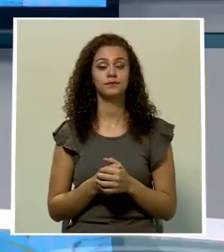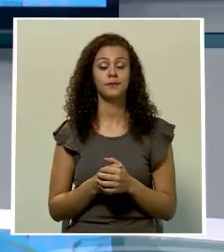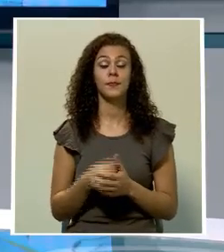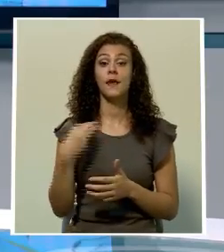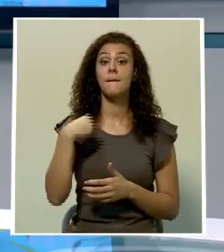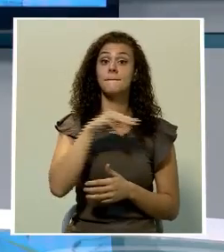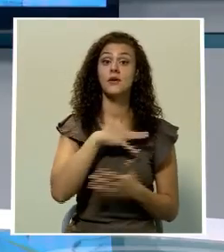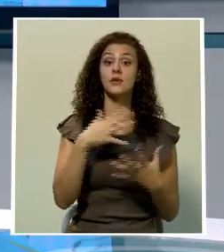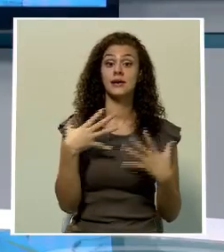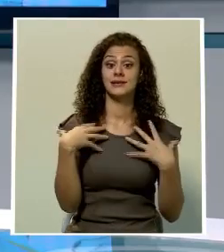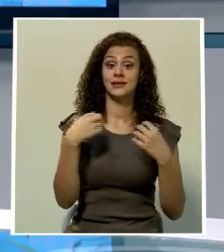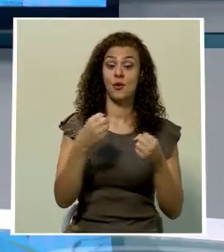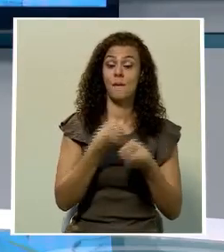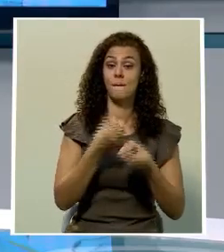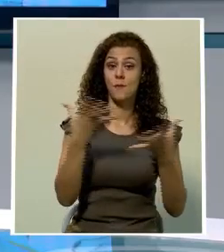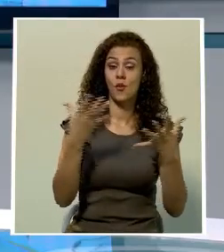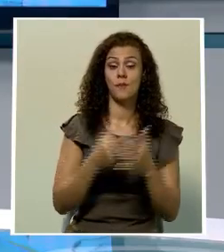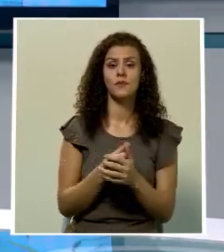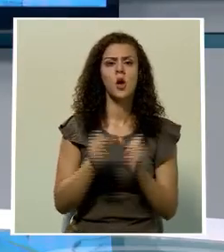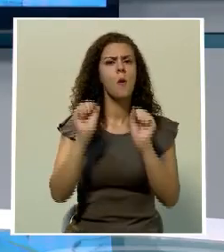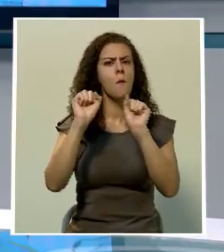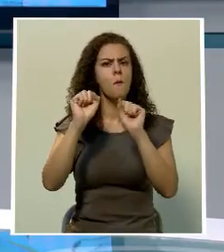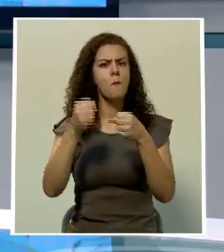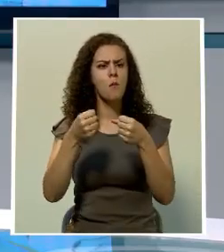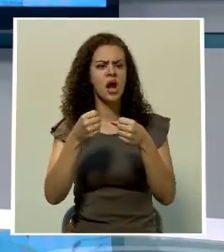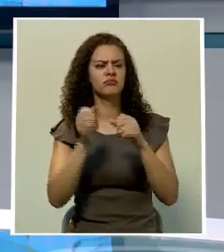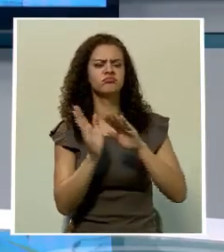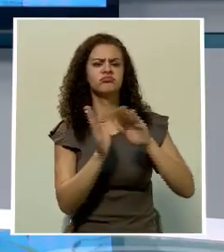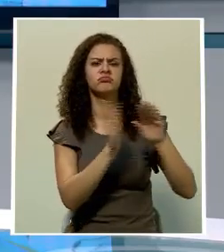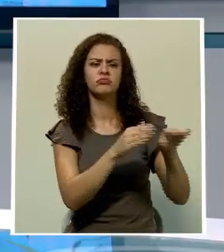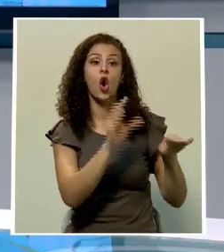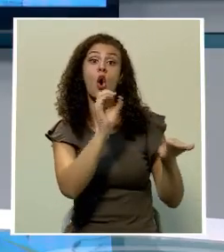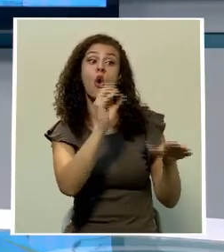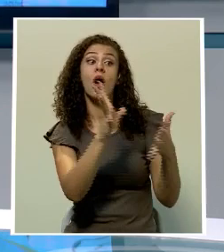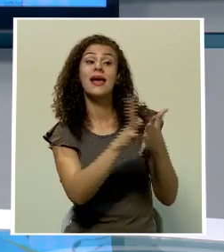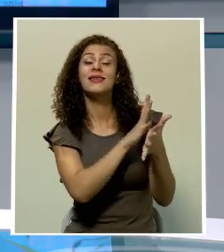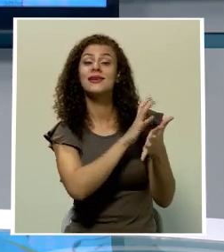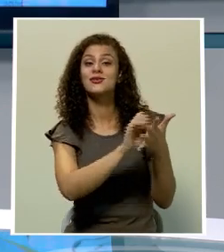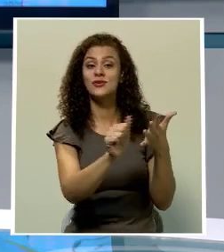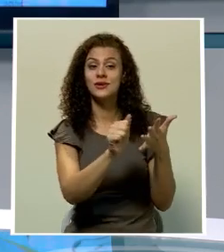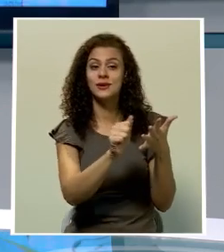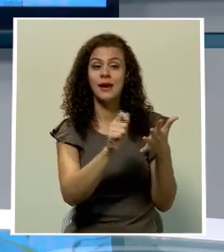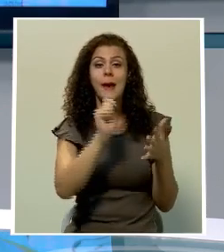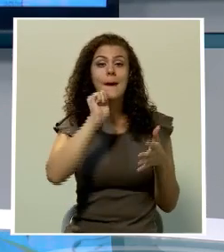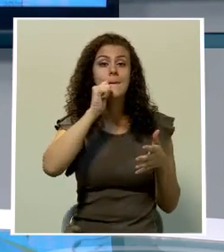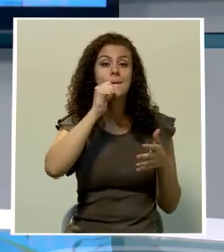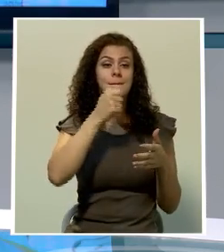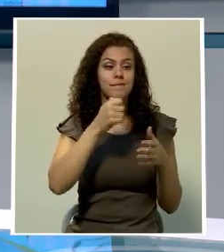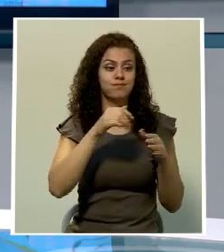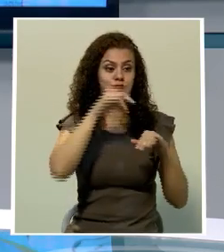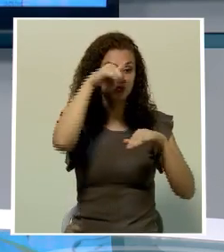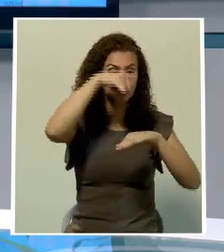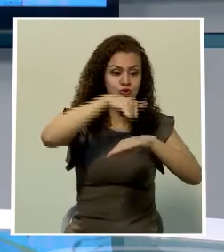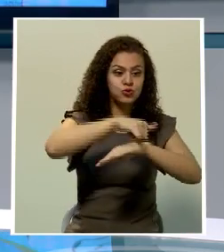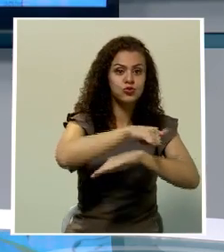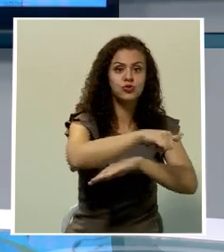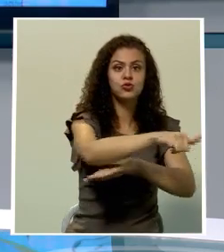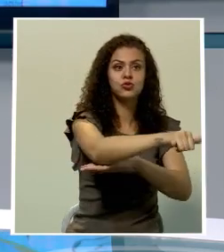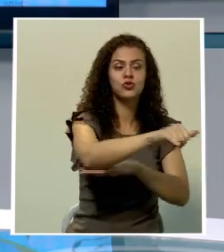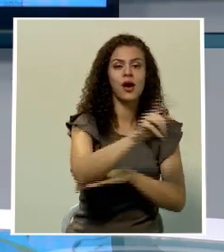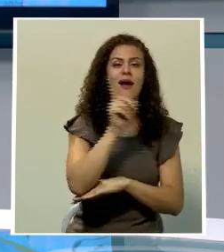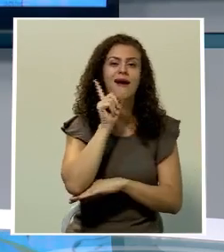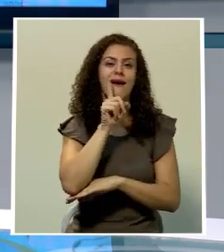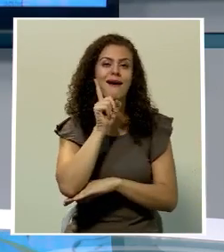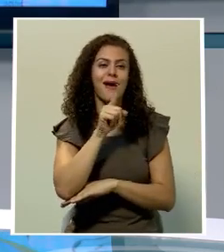El Ministerio de Seguridad Pública podrá inhabilitar o destruir las pistas de aterrizaje clandestinas que